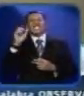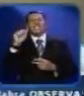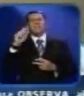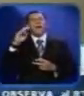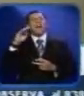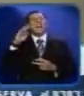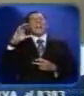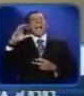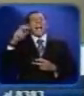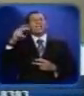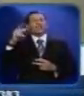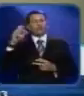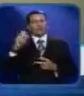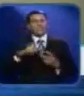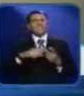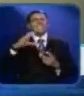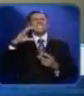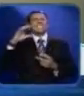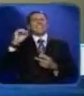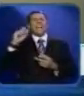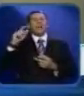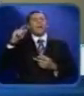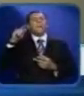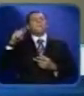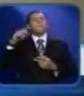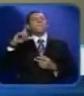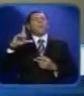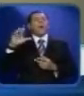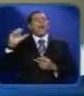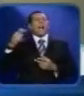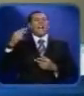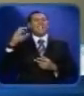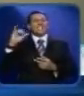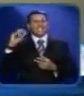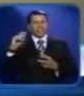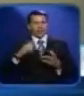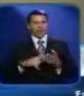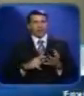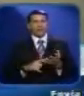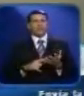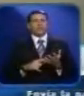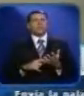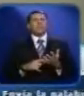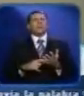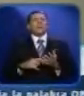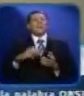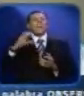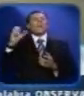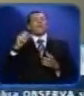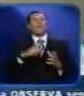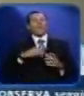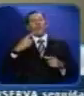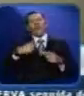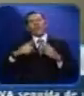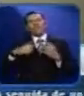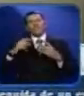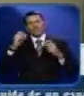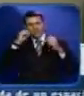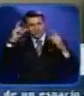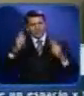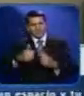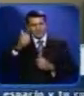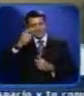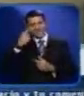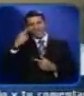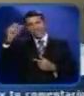queniches, a Chancro y Pulgarcito, los de Escuadrón, y otras sorpresas más que esperamos